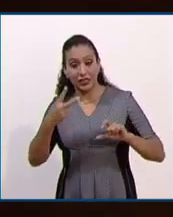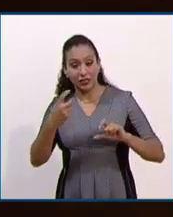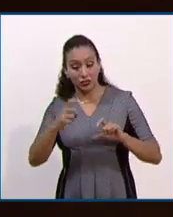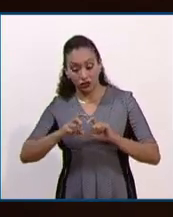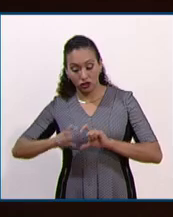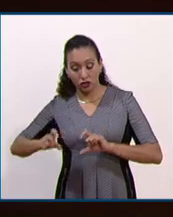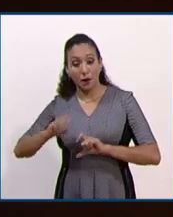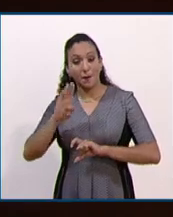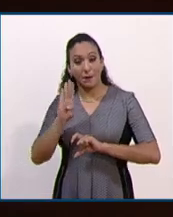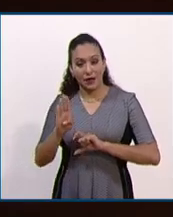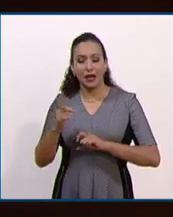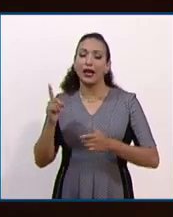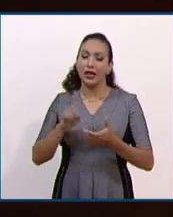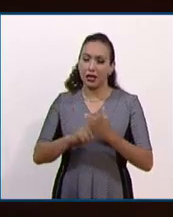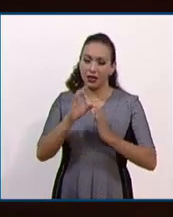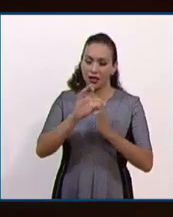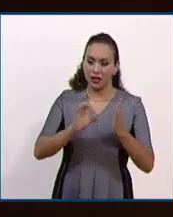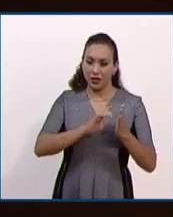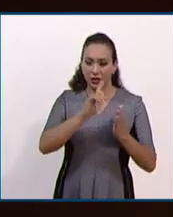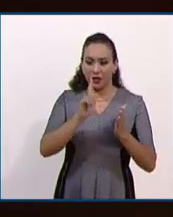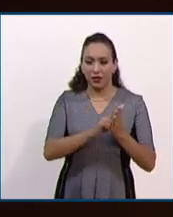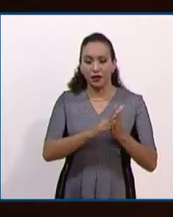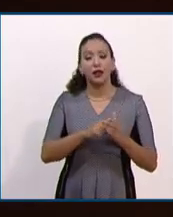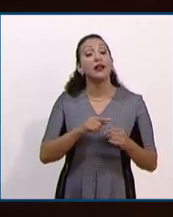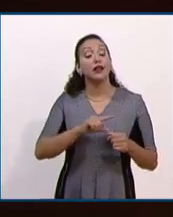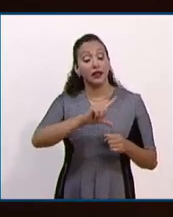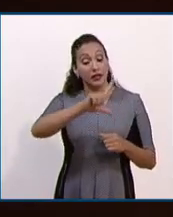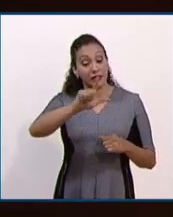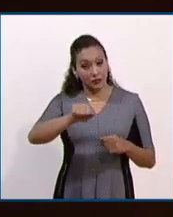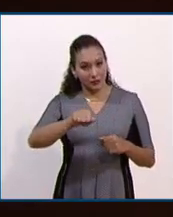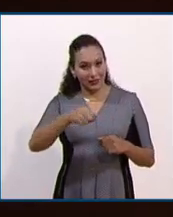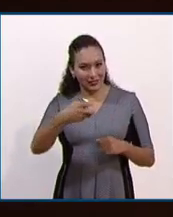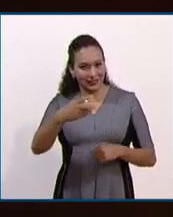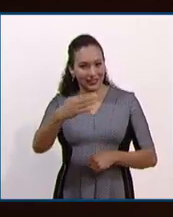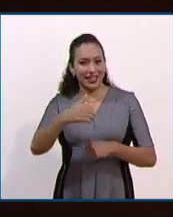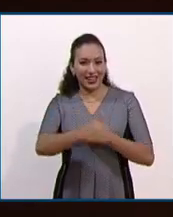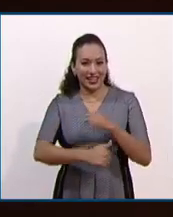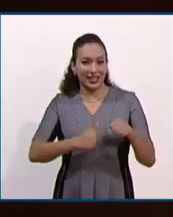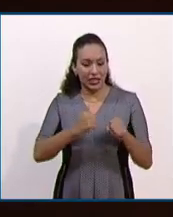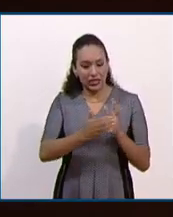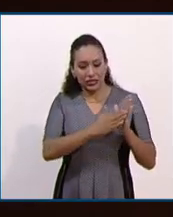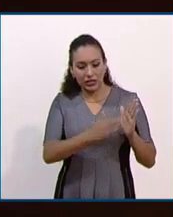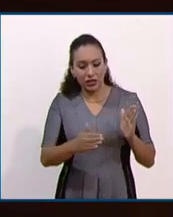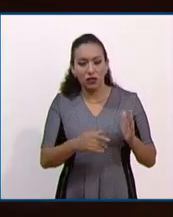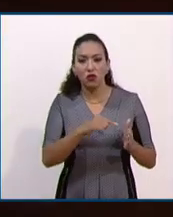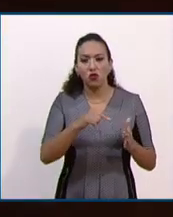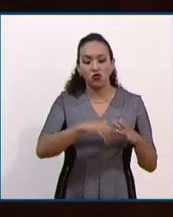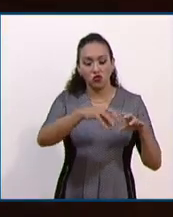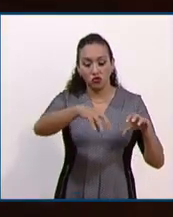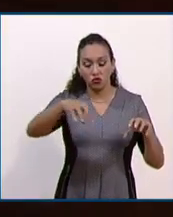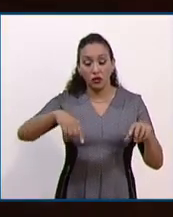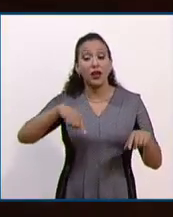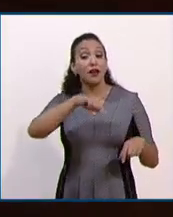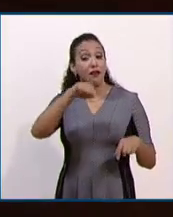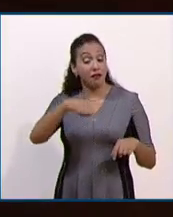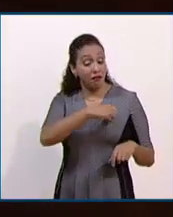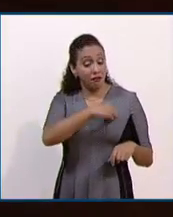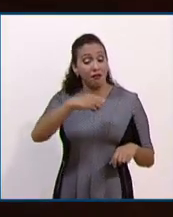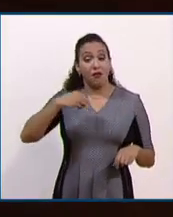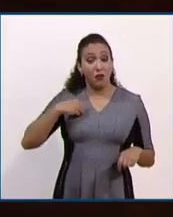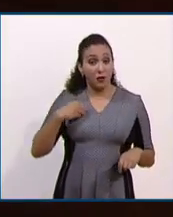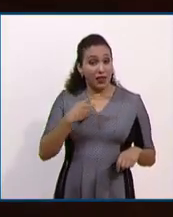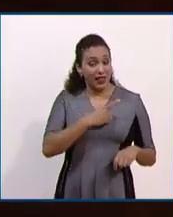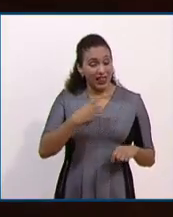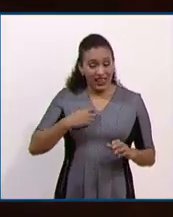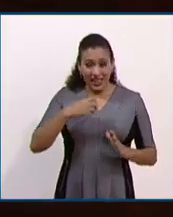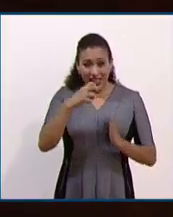la Constitución, dentro del año siguiente las entidades federativas estaban obligadas a